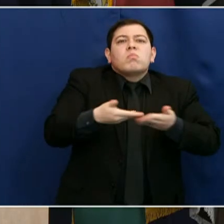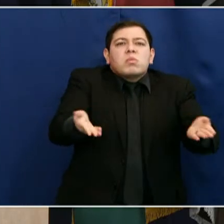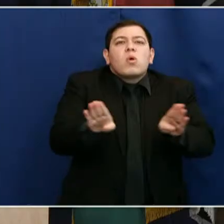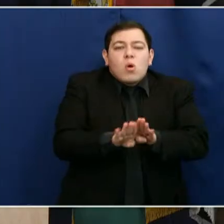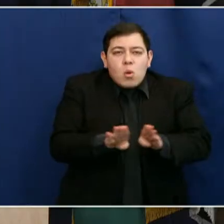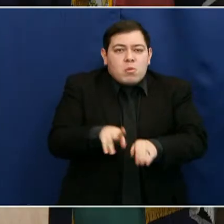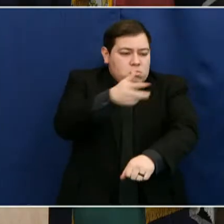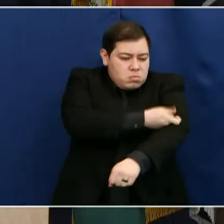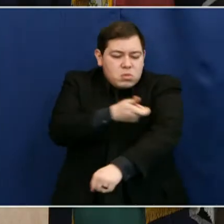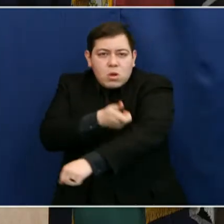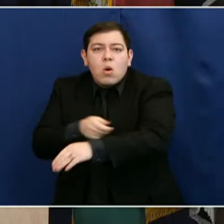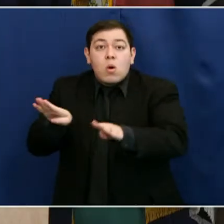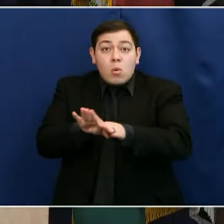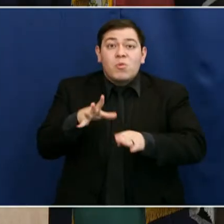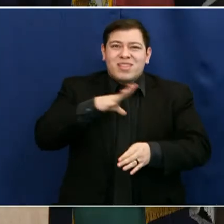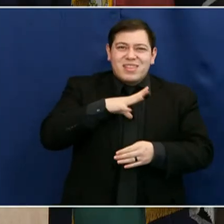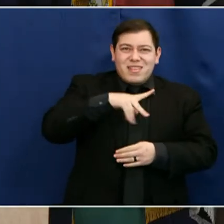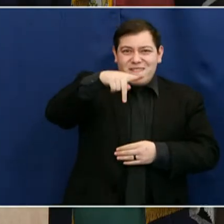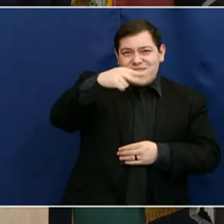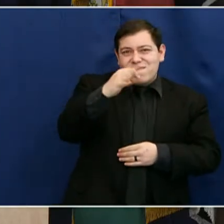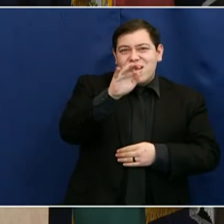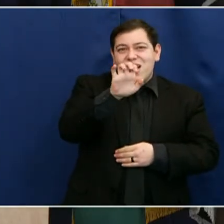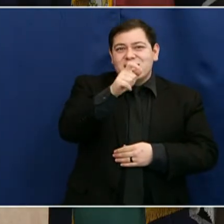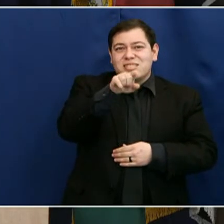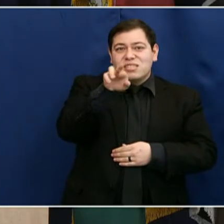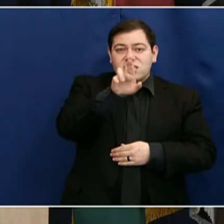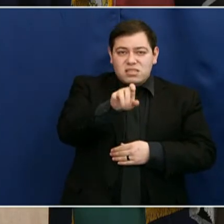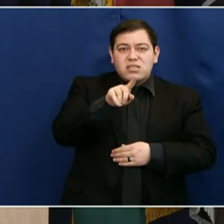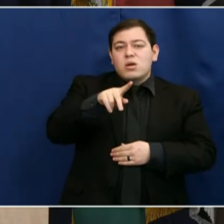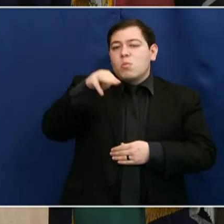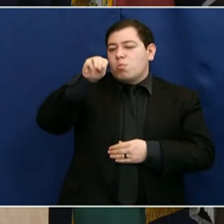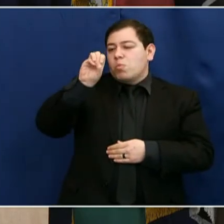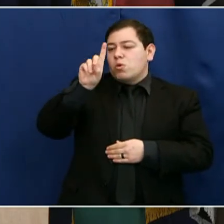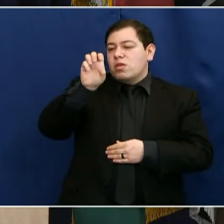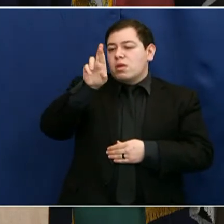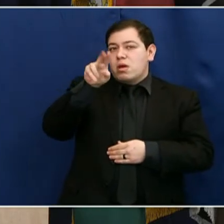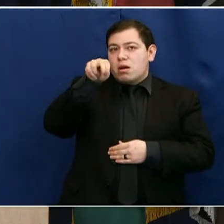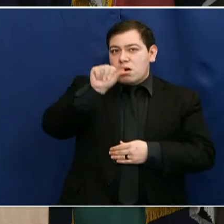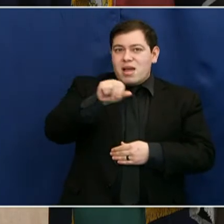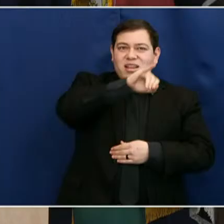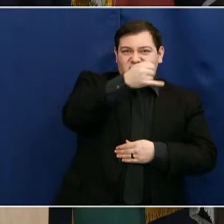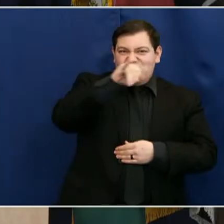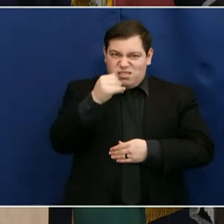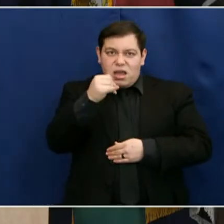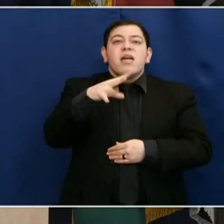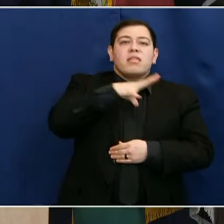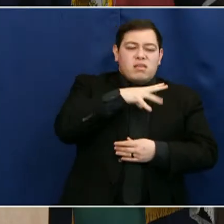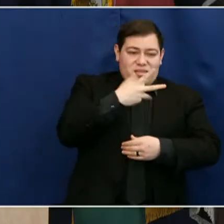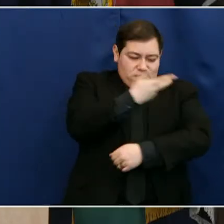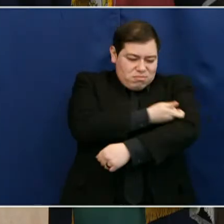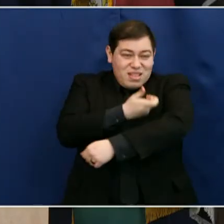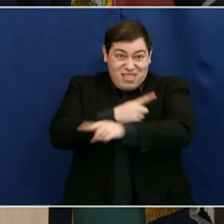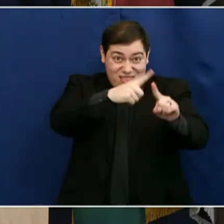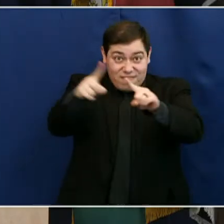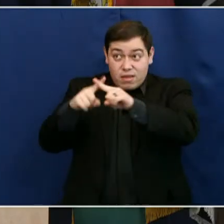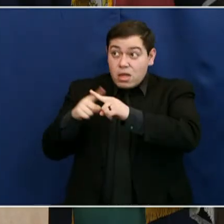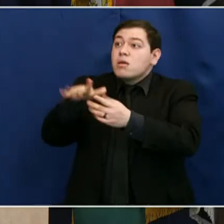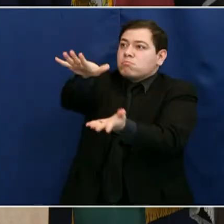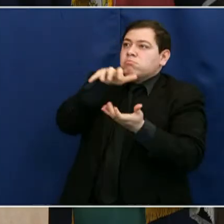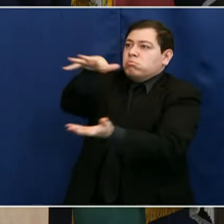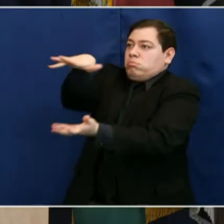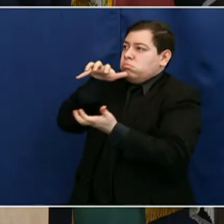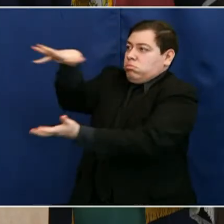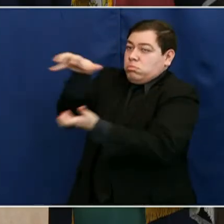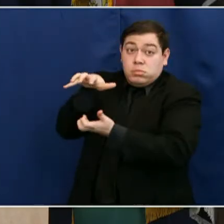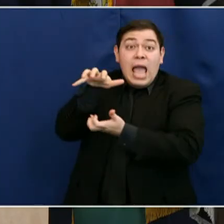Pfizer, Moderna y JJ, ¿verdad? Que son las 3 vacunas que están accesibles a las comunidades. Entonces, entre más rápido lleguen las vacunas, más